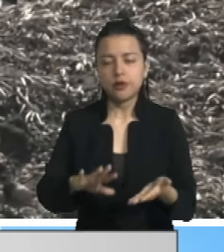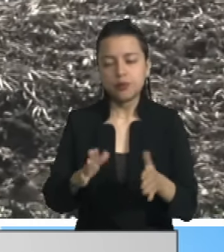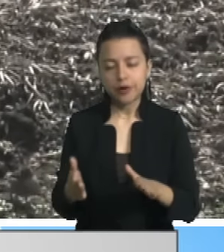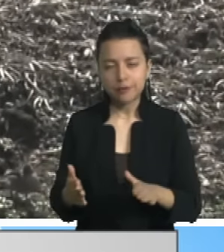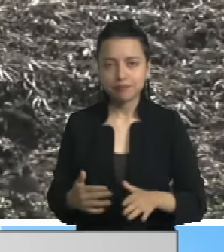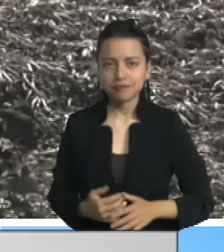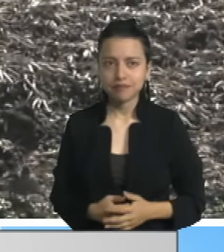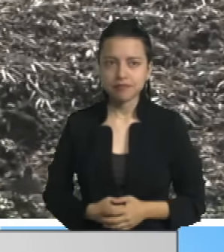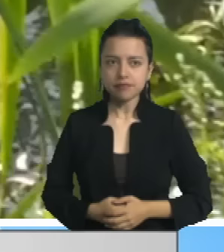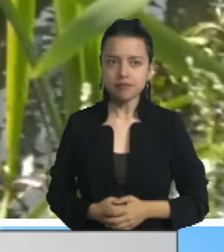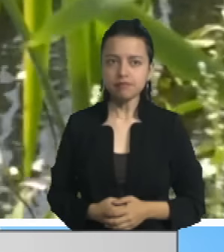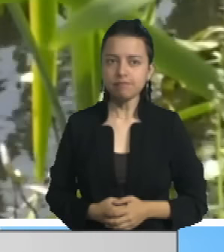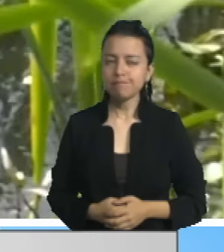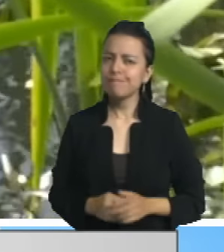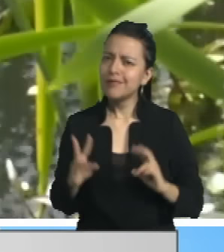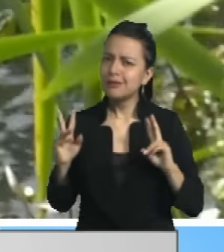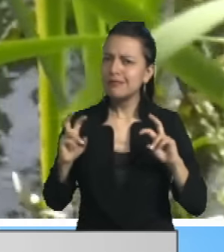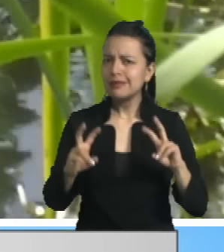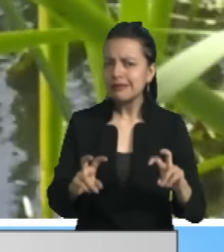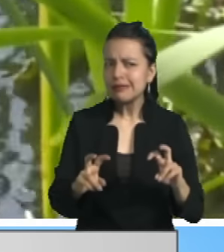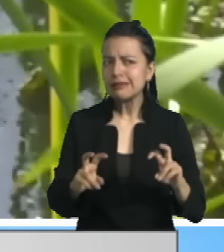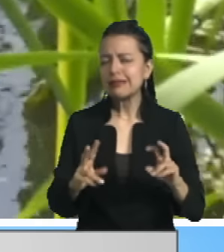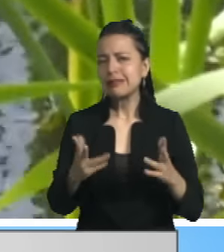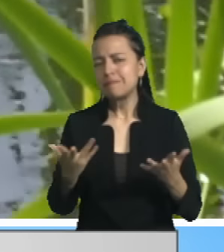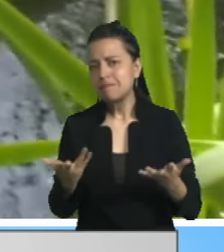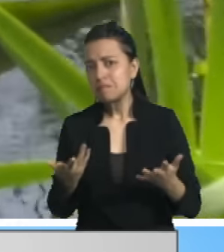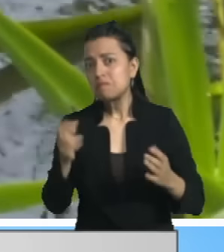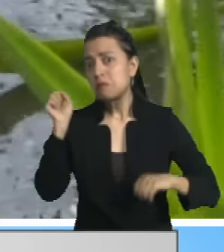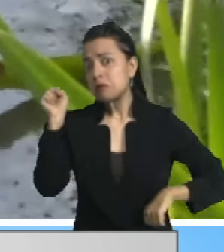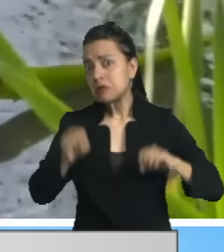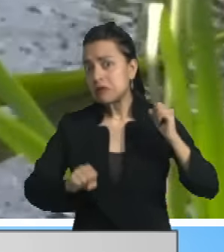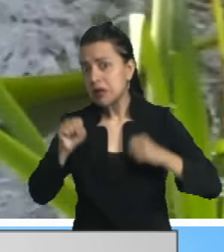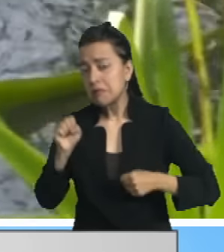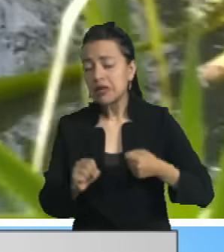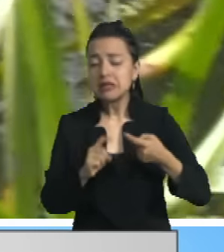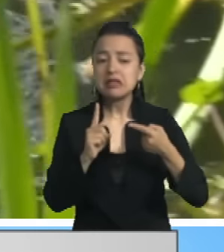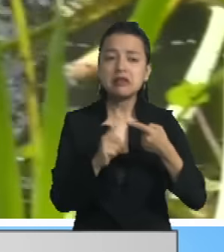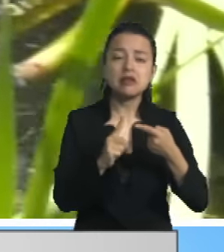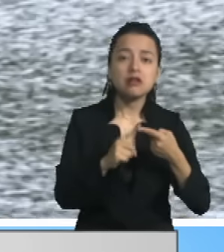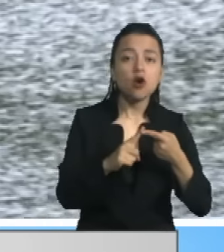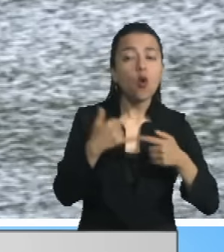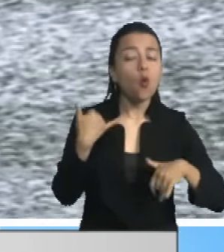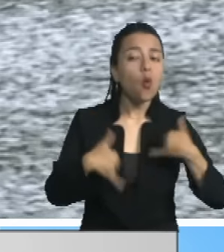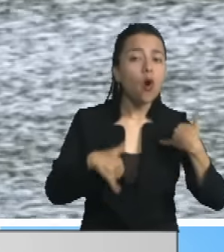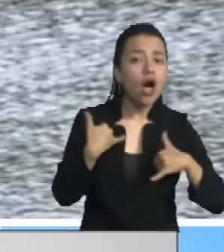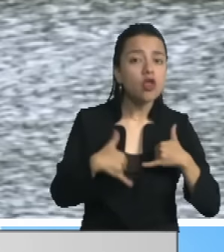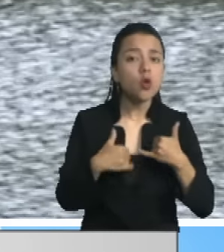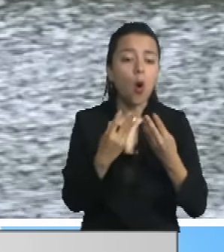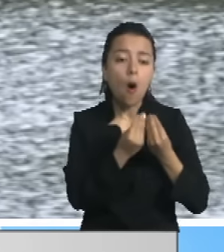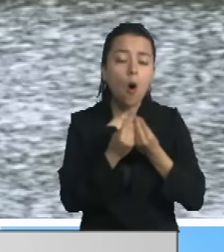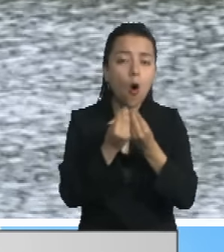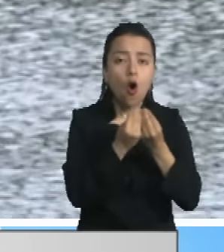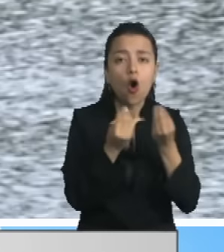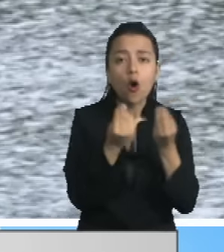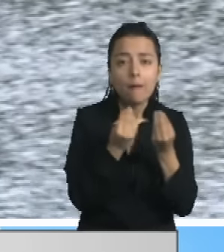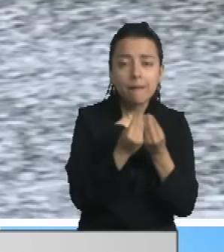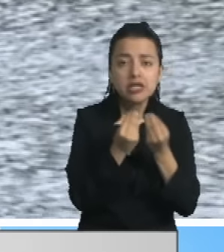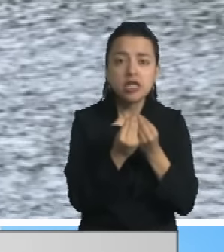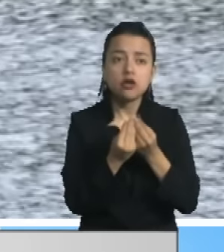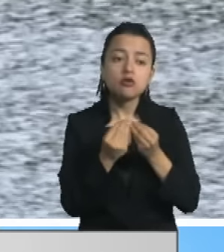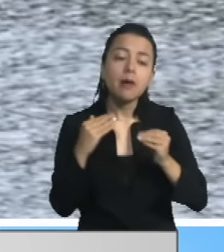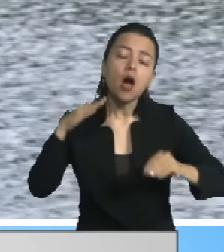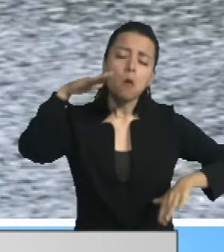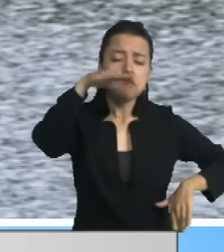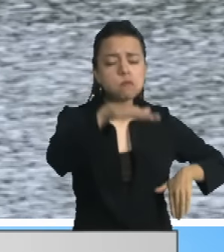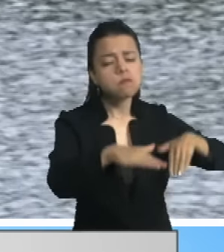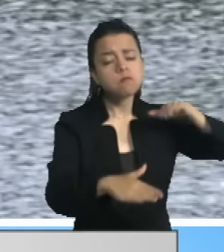investigan qué fue lo que sucedió algunas de las hipótesis es que este menor de edad estaría jugando con otros compañeros que acostumbraban ir a nadar